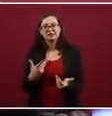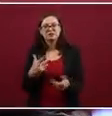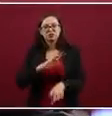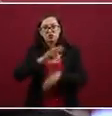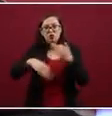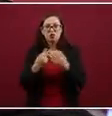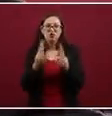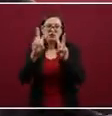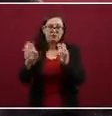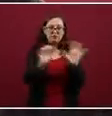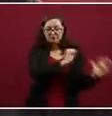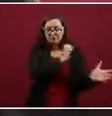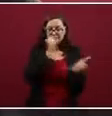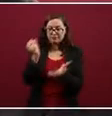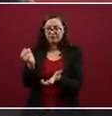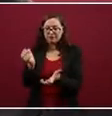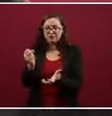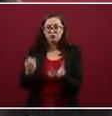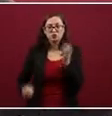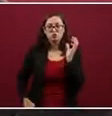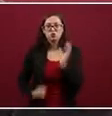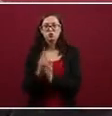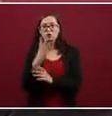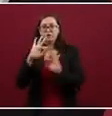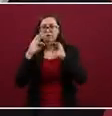México tendrían que tomar en cuenta eso.